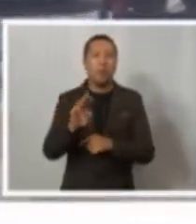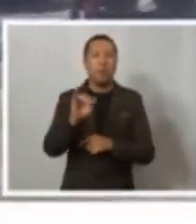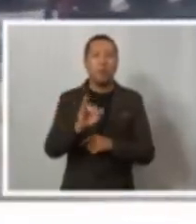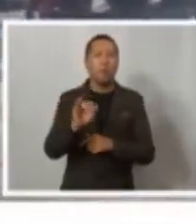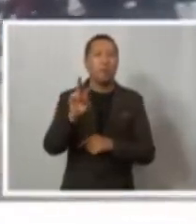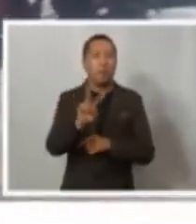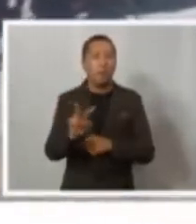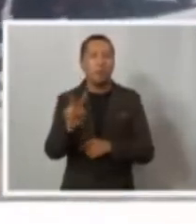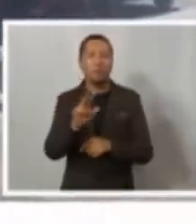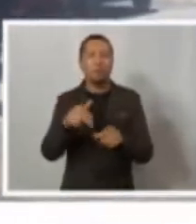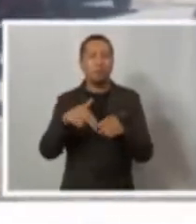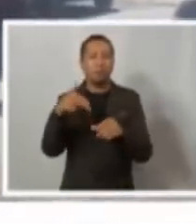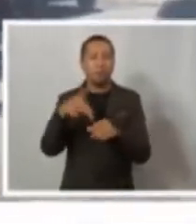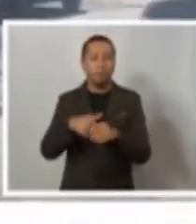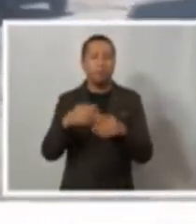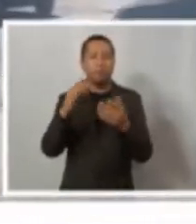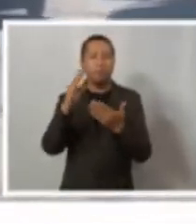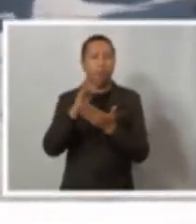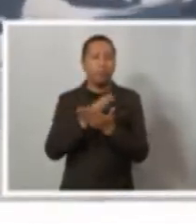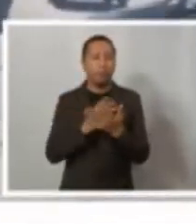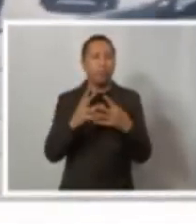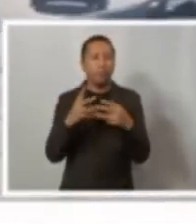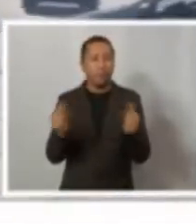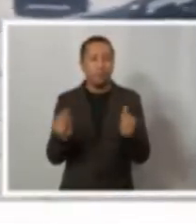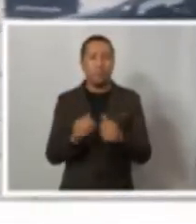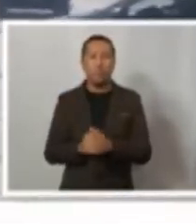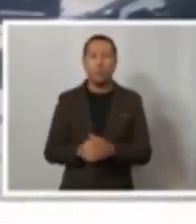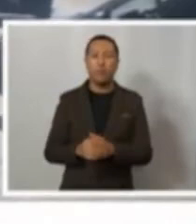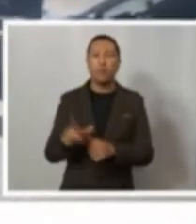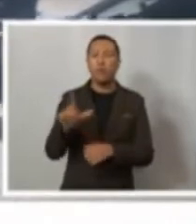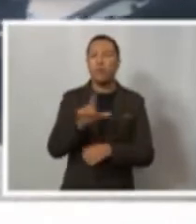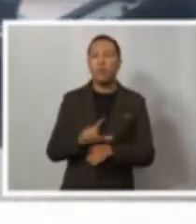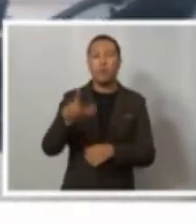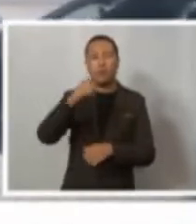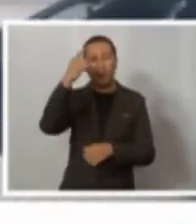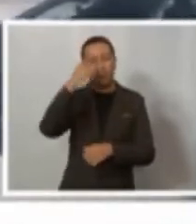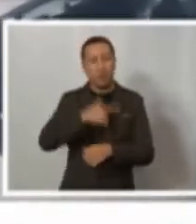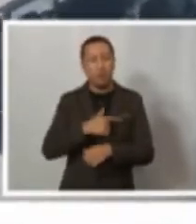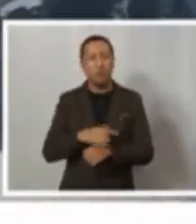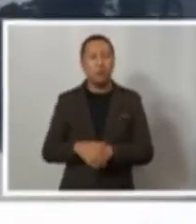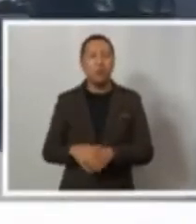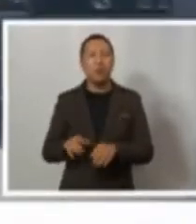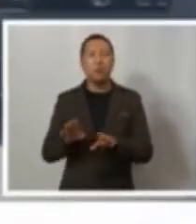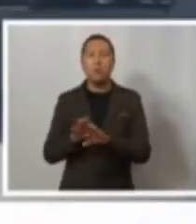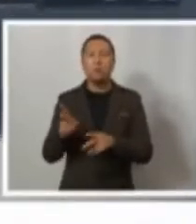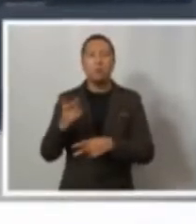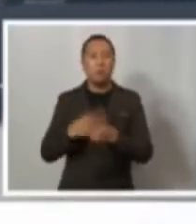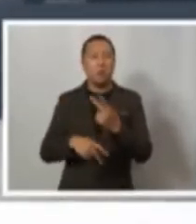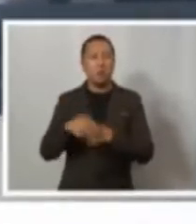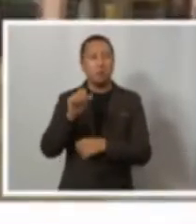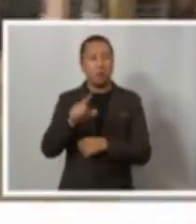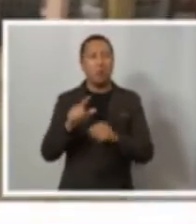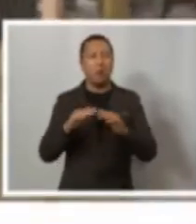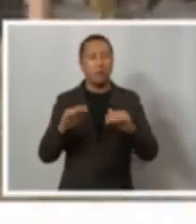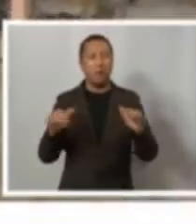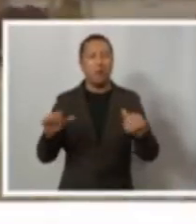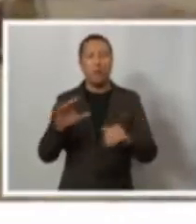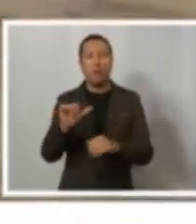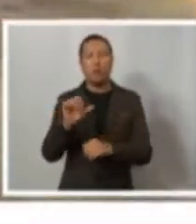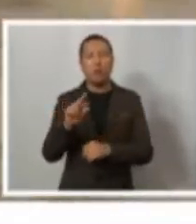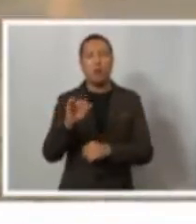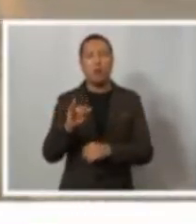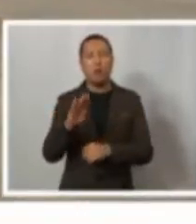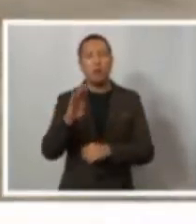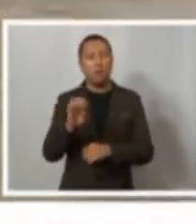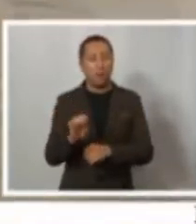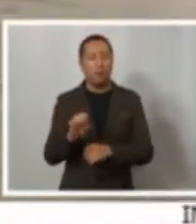estaciones de servicio de la ciudad. Desde la noche de este lunes, ante el aviso de la presencia del meteoro en el Mar Caribe, cientos de